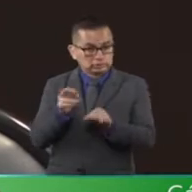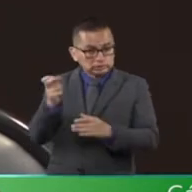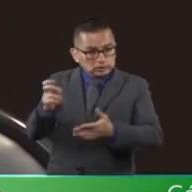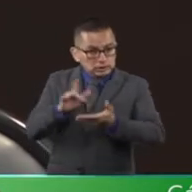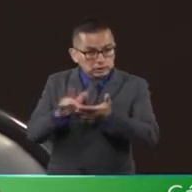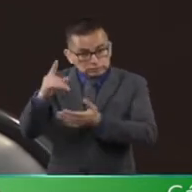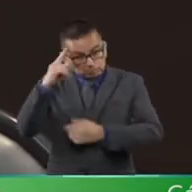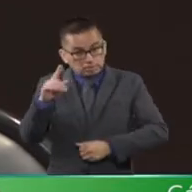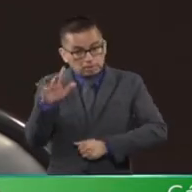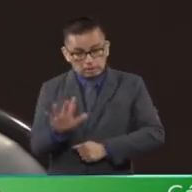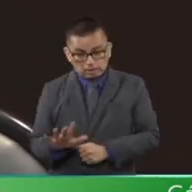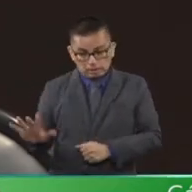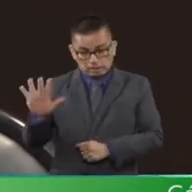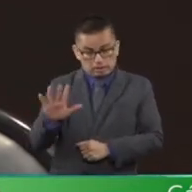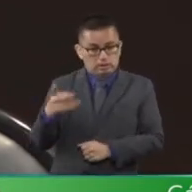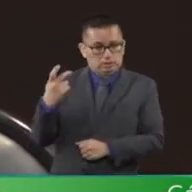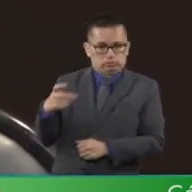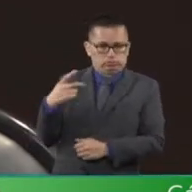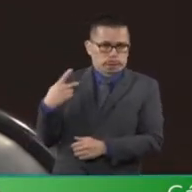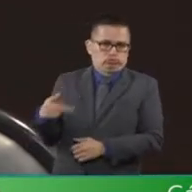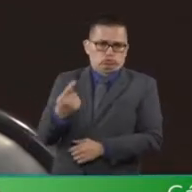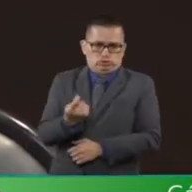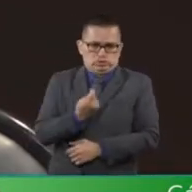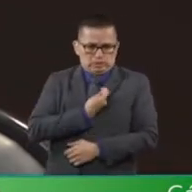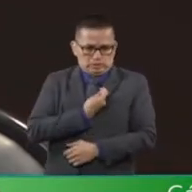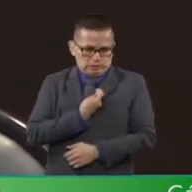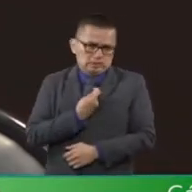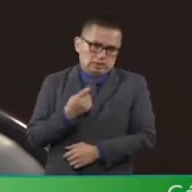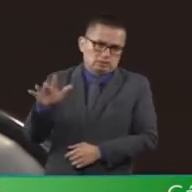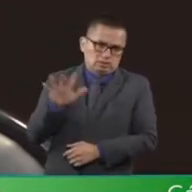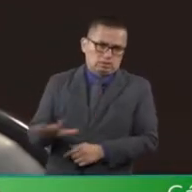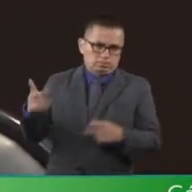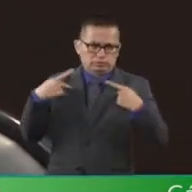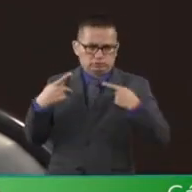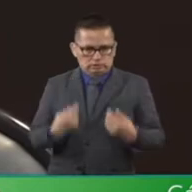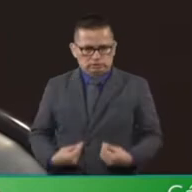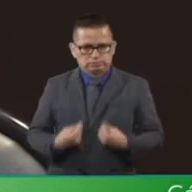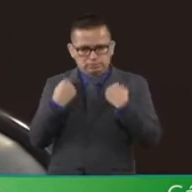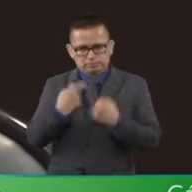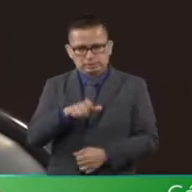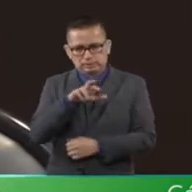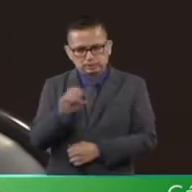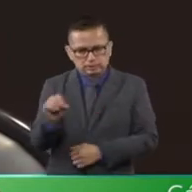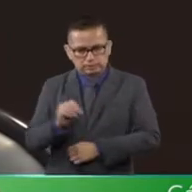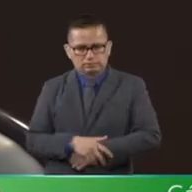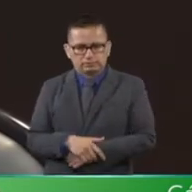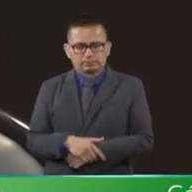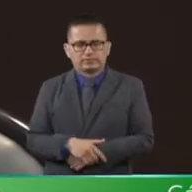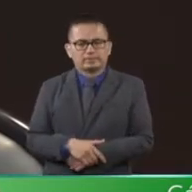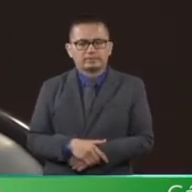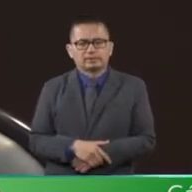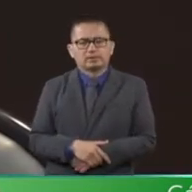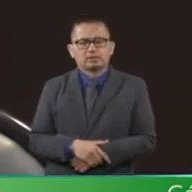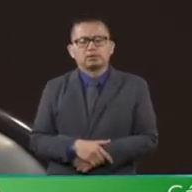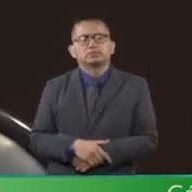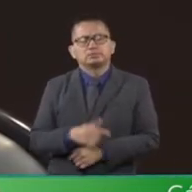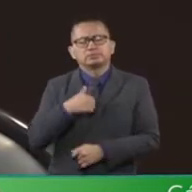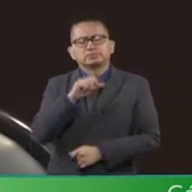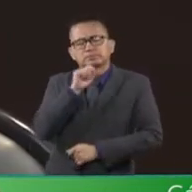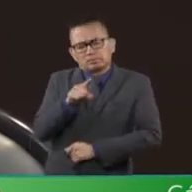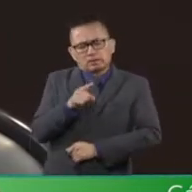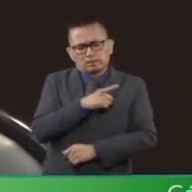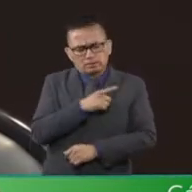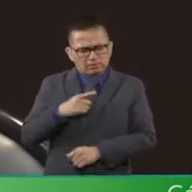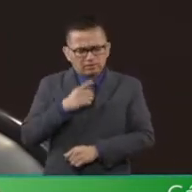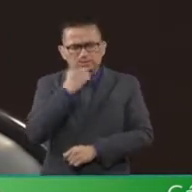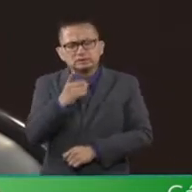entender la identidad que distingue hoy a las y los quintanarroenses no puedo dejar de mencionar a Jesús